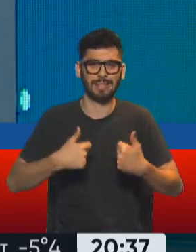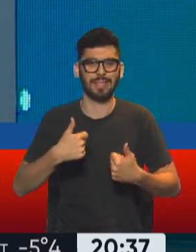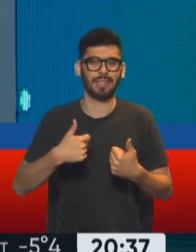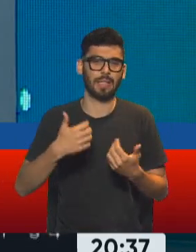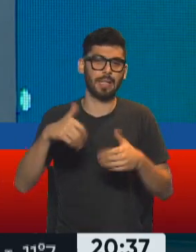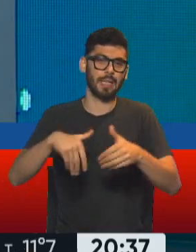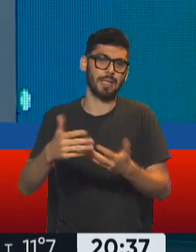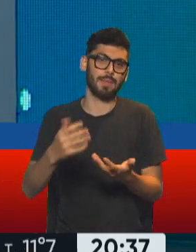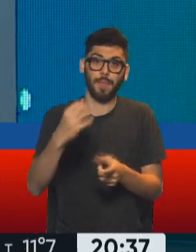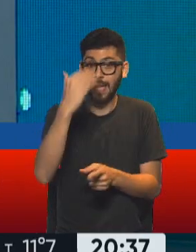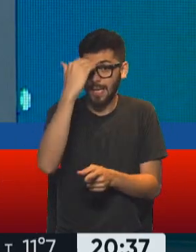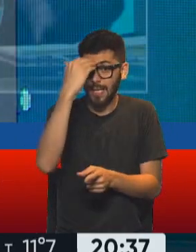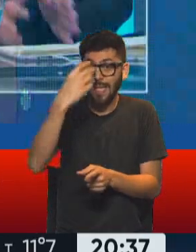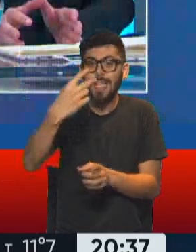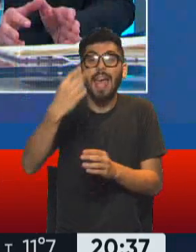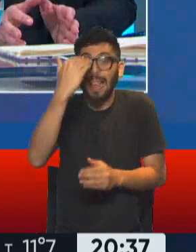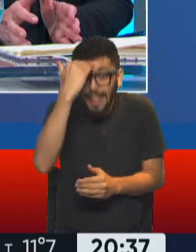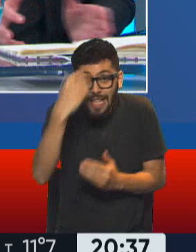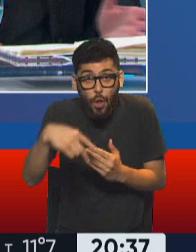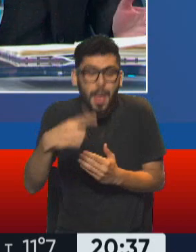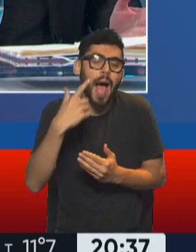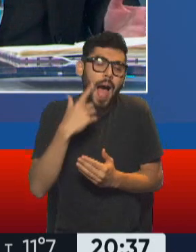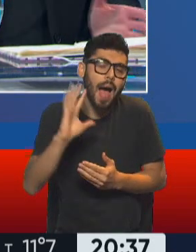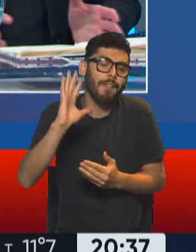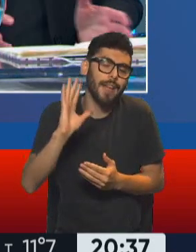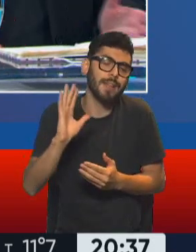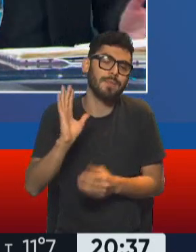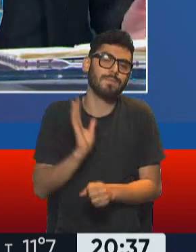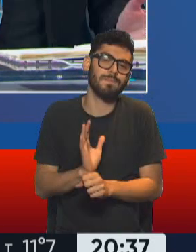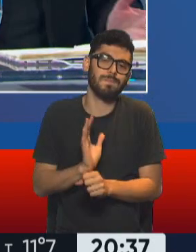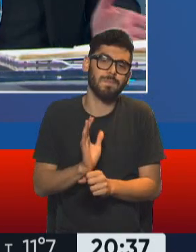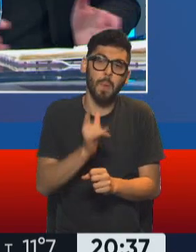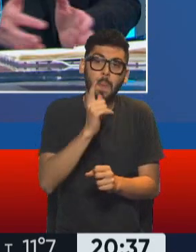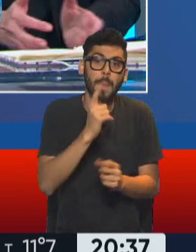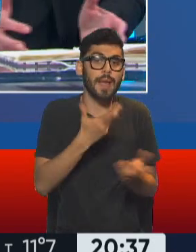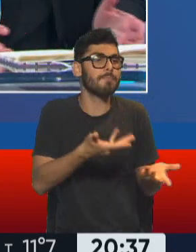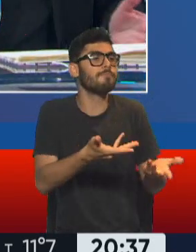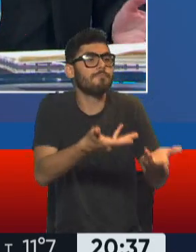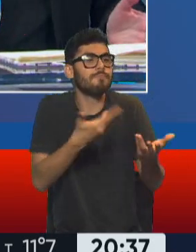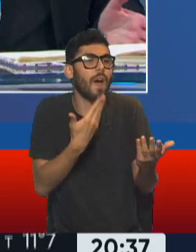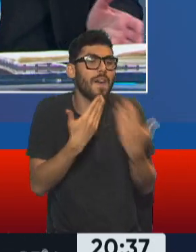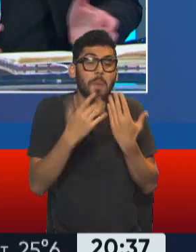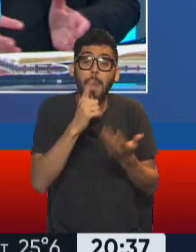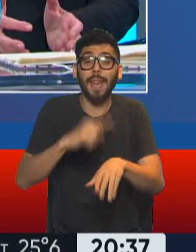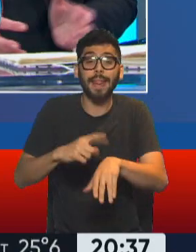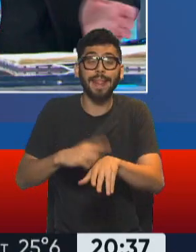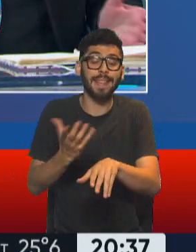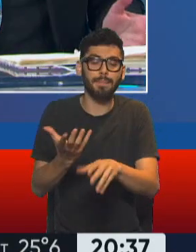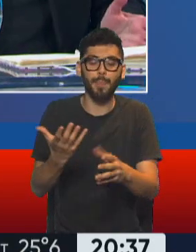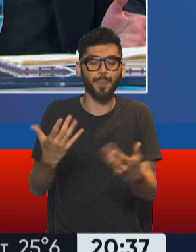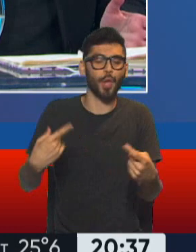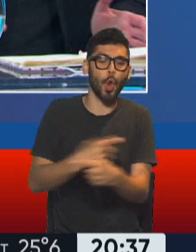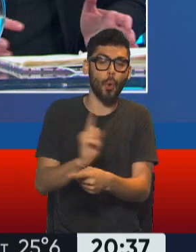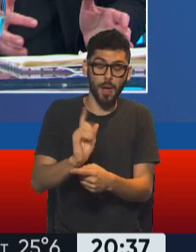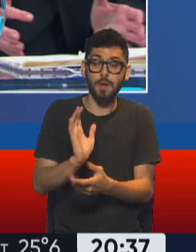15 de noviembre vemos en todo caso es una convocatoria a destiempo no digamos es una convocatoria que a ver